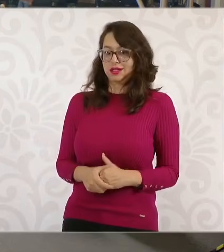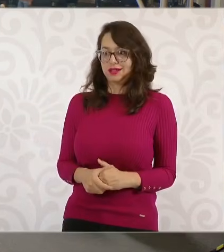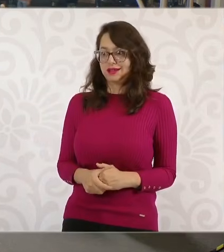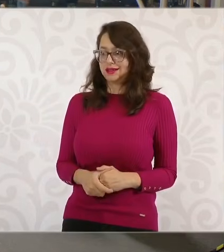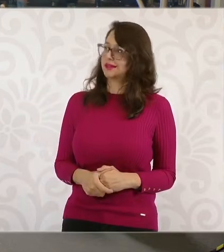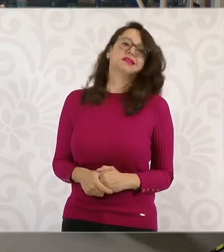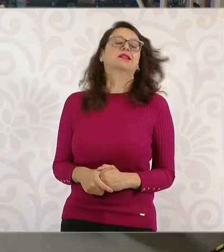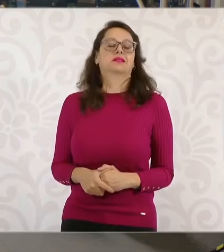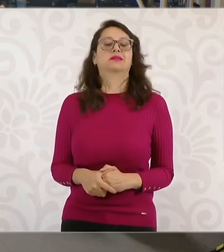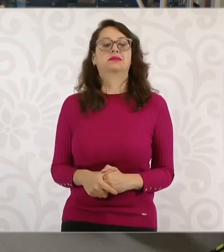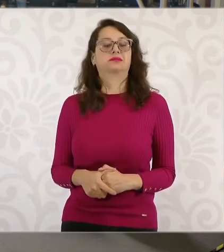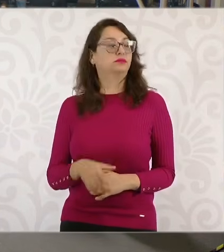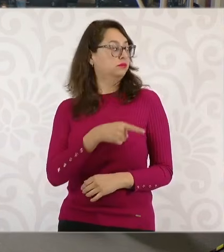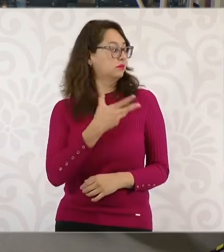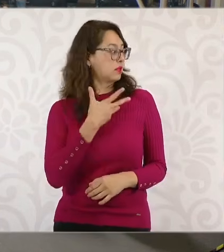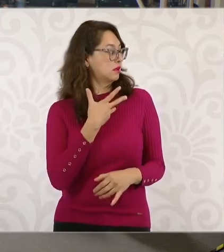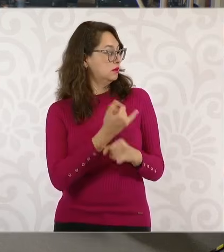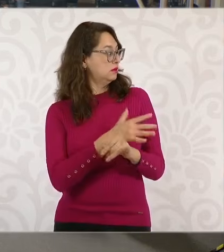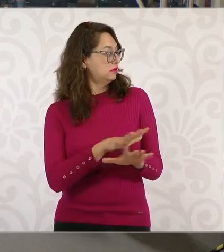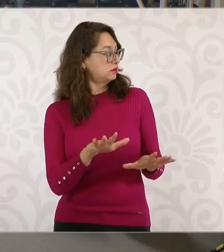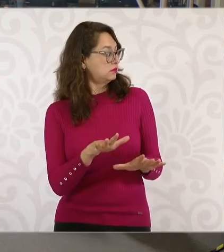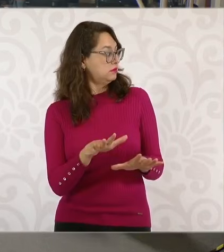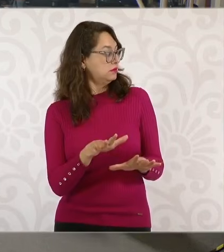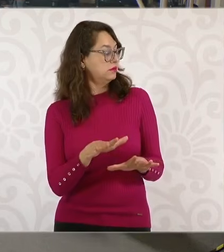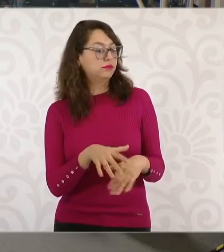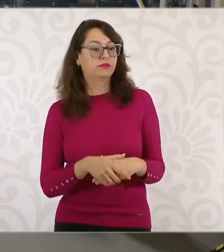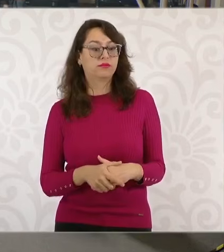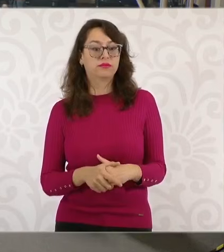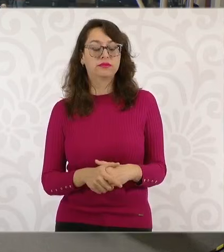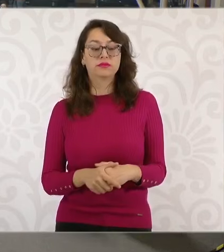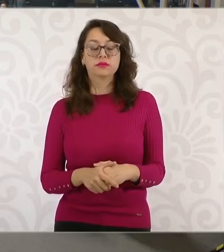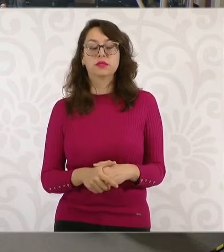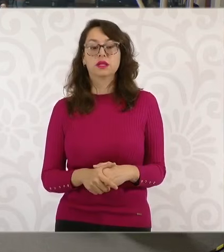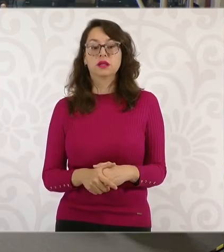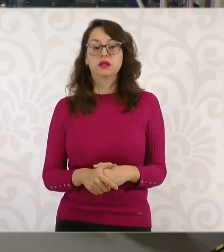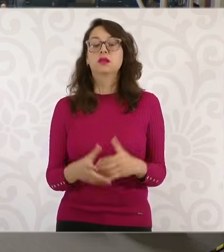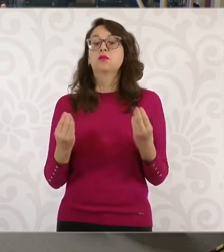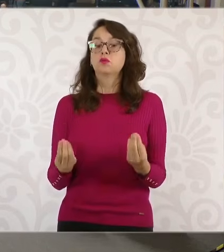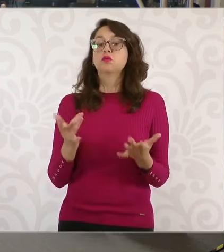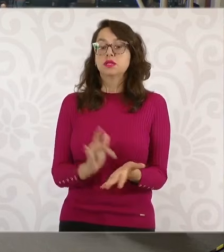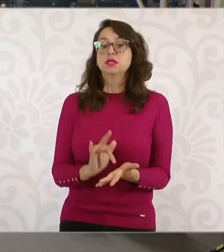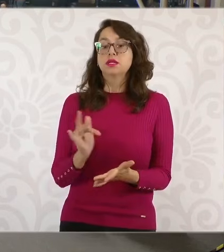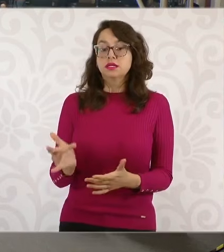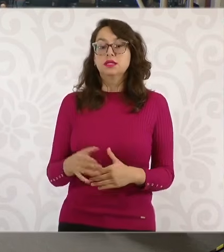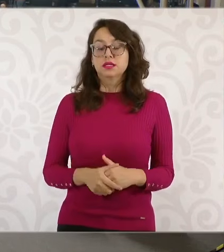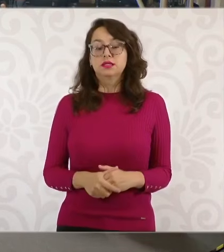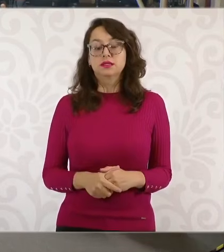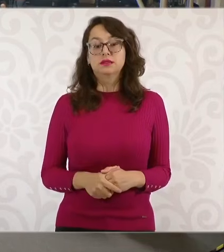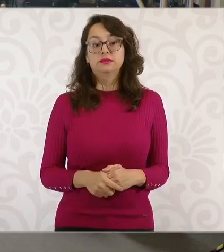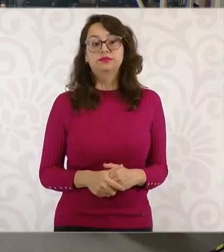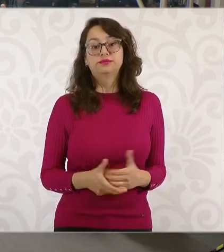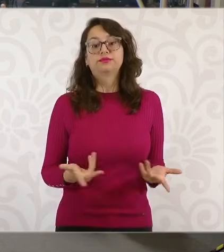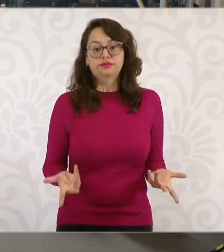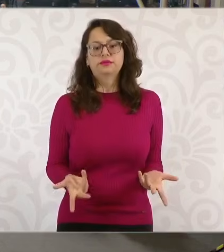no, lo pasamos con gusto. Sí, gracias. Muchas gracias. Sí, efectivamente, sobre este dato muchas